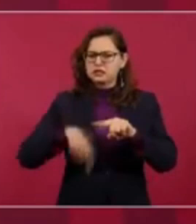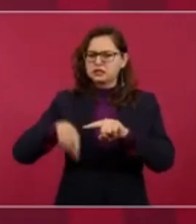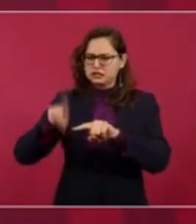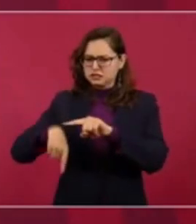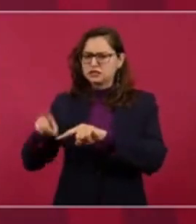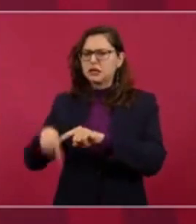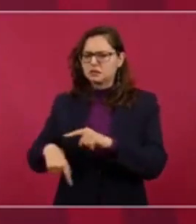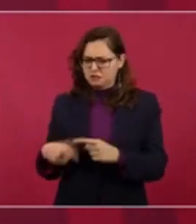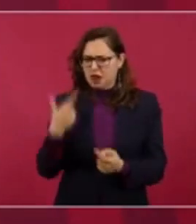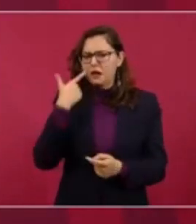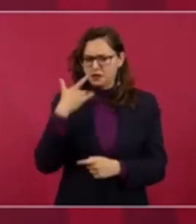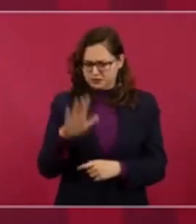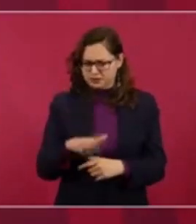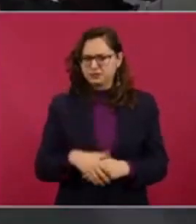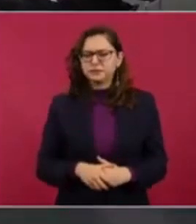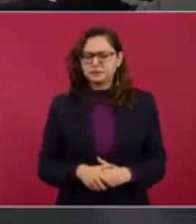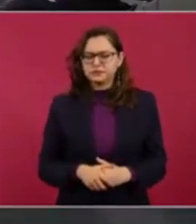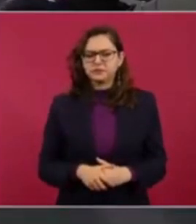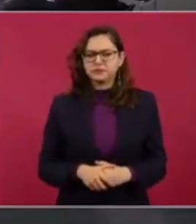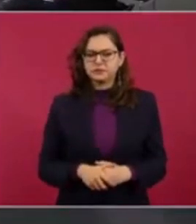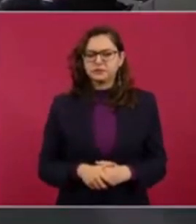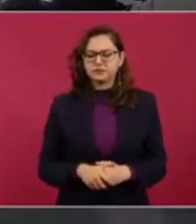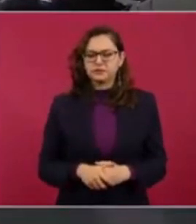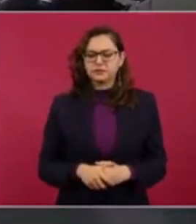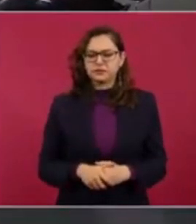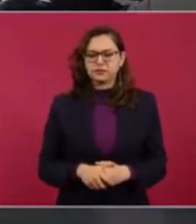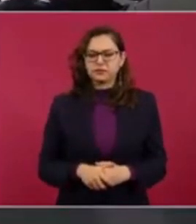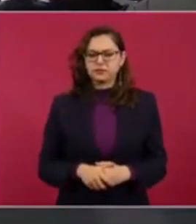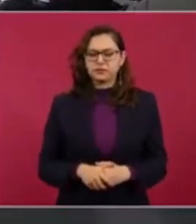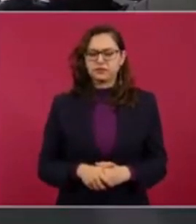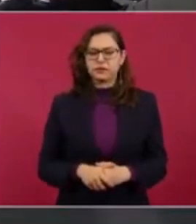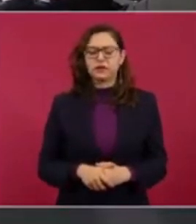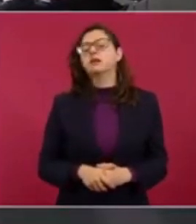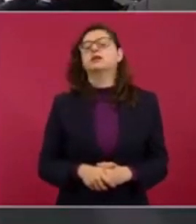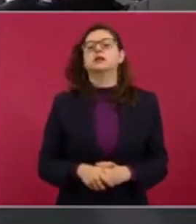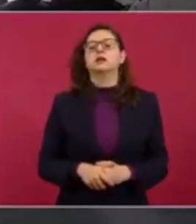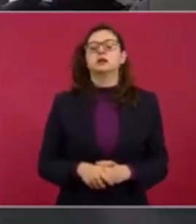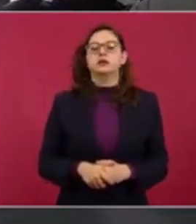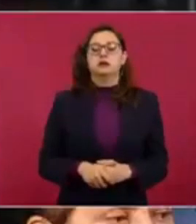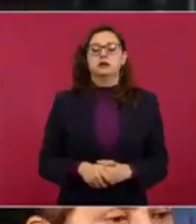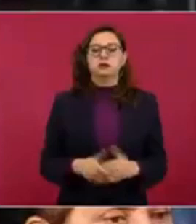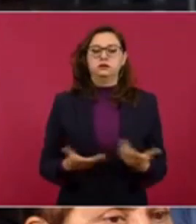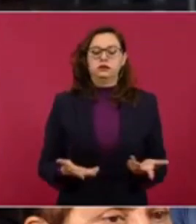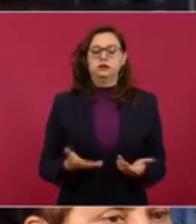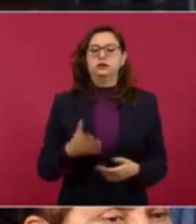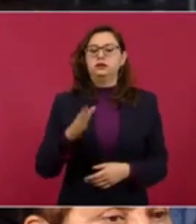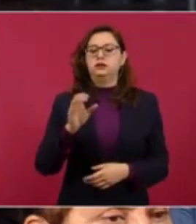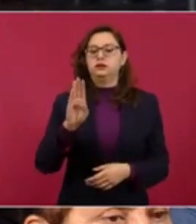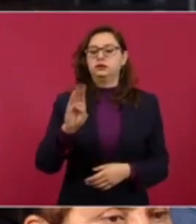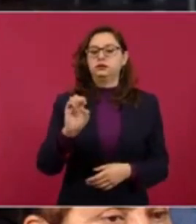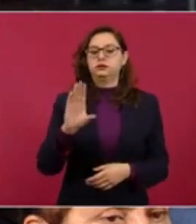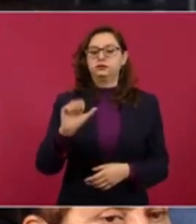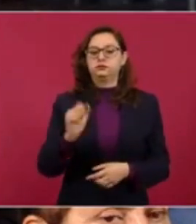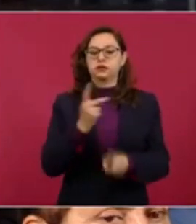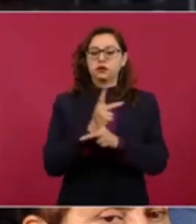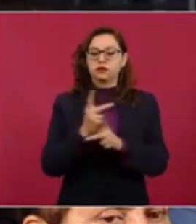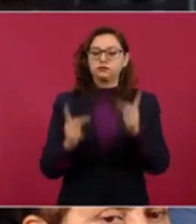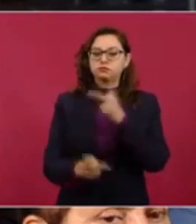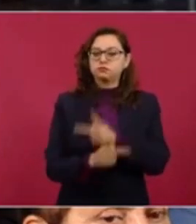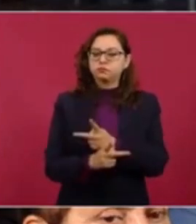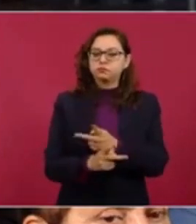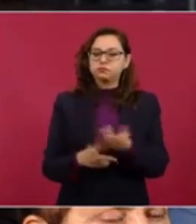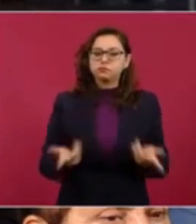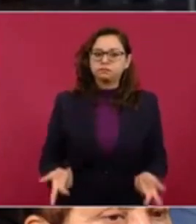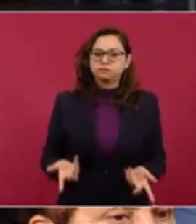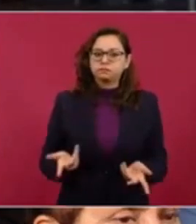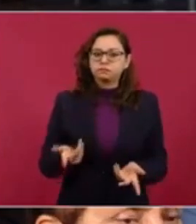que es el coordinador. Y le piden los beneficiarios también de la beca de educación media superior, presidente, que se está trazando el pago, que